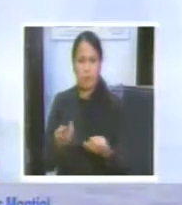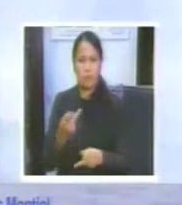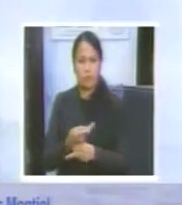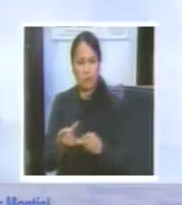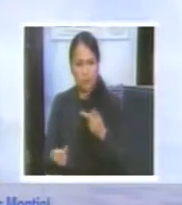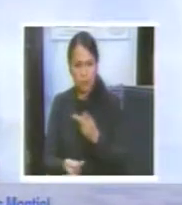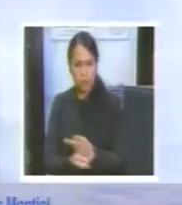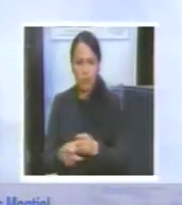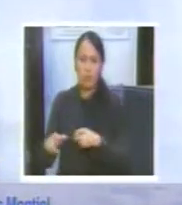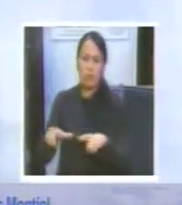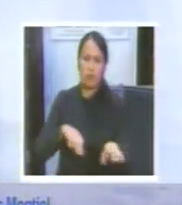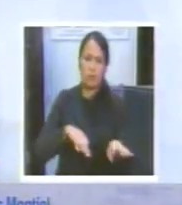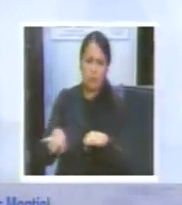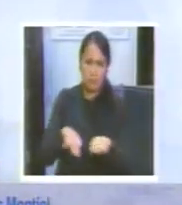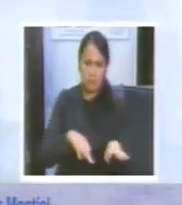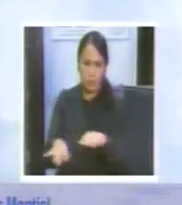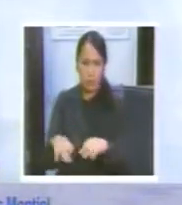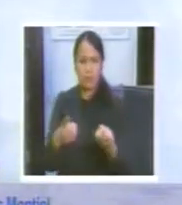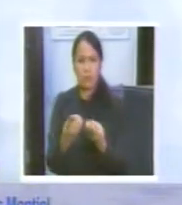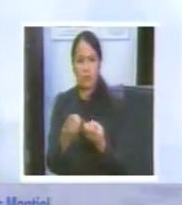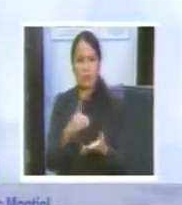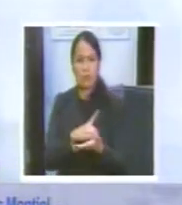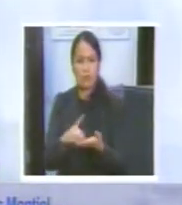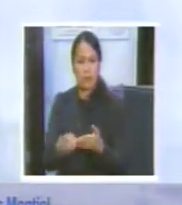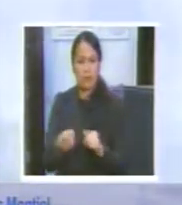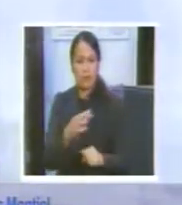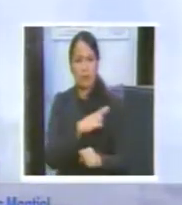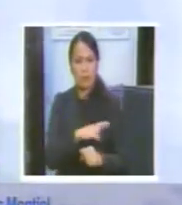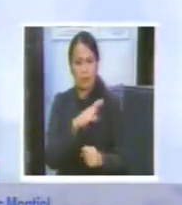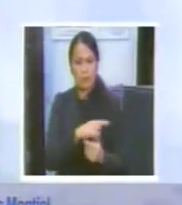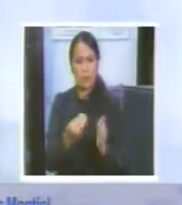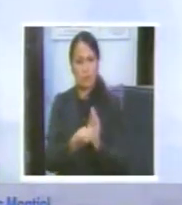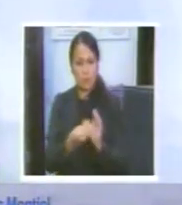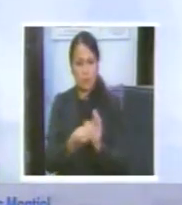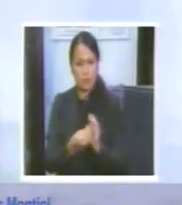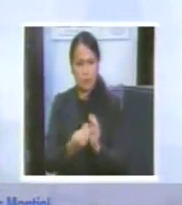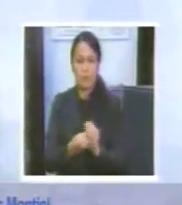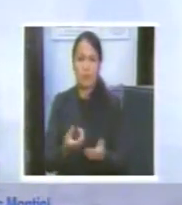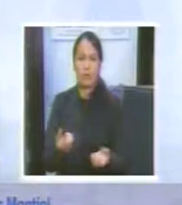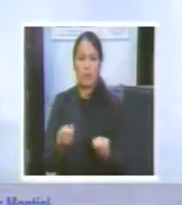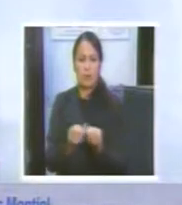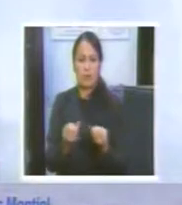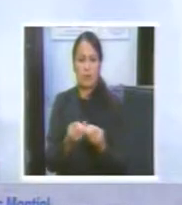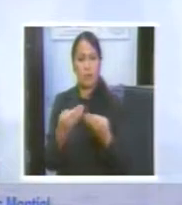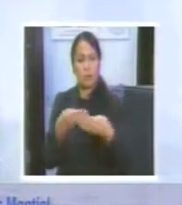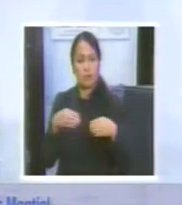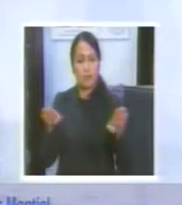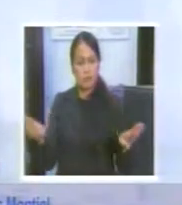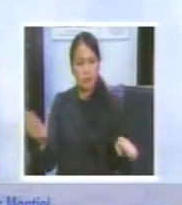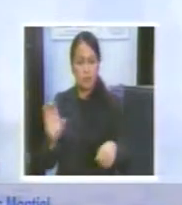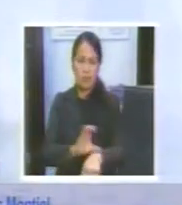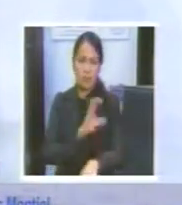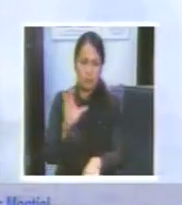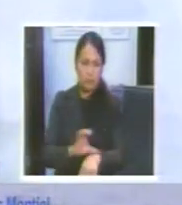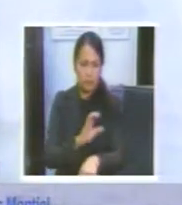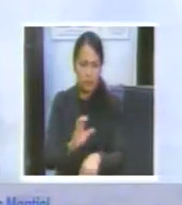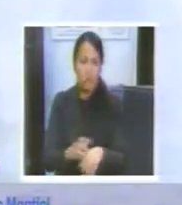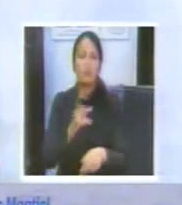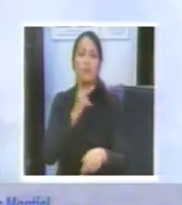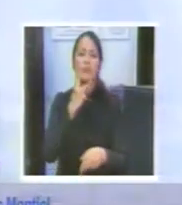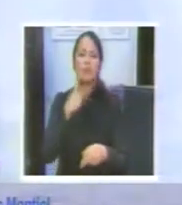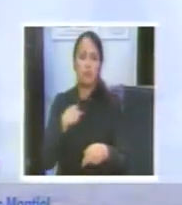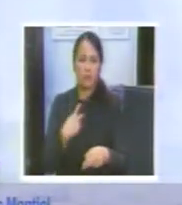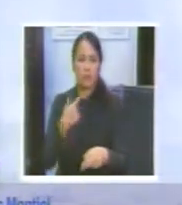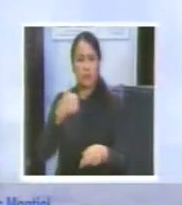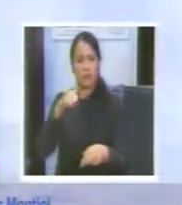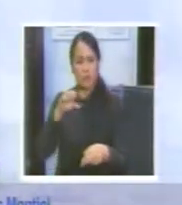laboral, la protección de los derechos privados de propiedad y la apertura de sectores como la electricidad, el petróleo y el